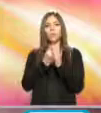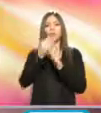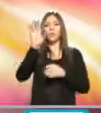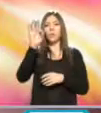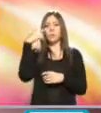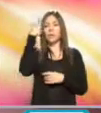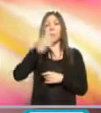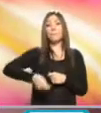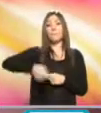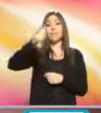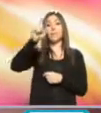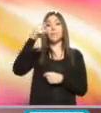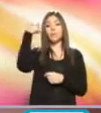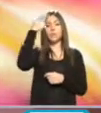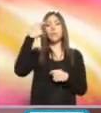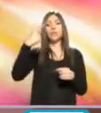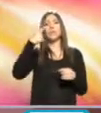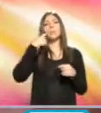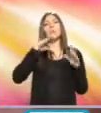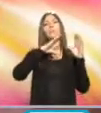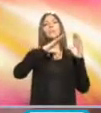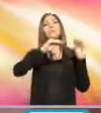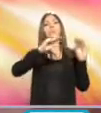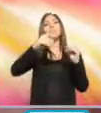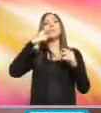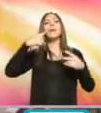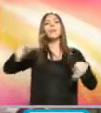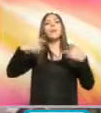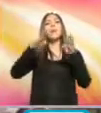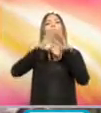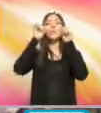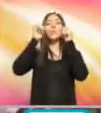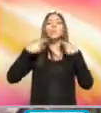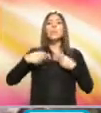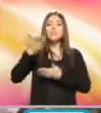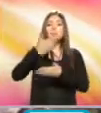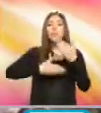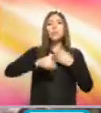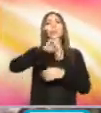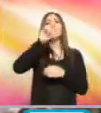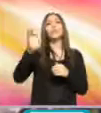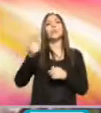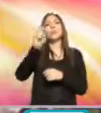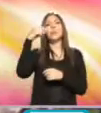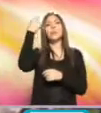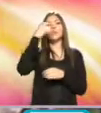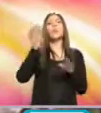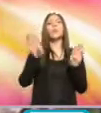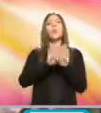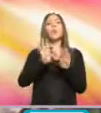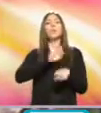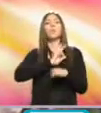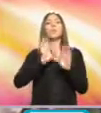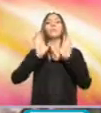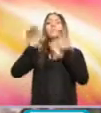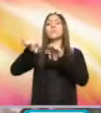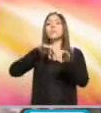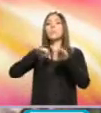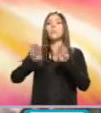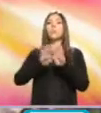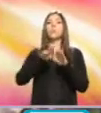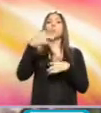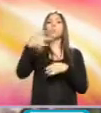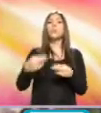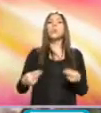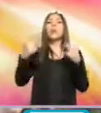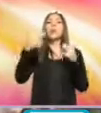primeras 20 son en ventas, promotoría y atención al cliente, y las otras 20 horas son en cómo conseguir un empleo, cómo mejorar tu